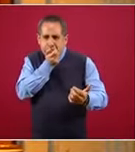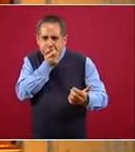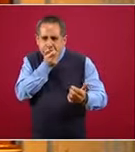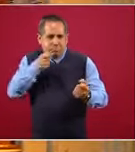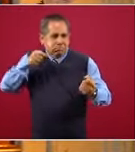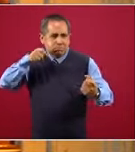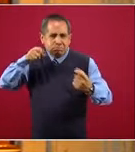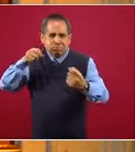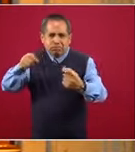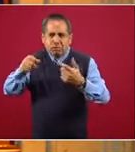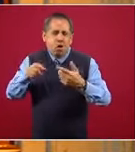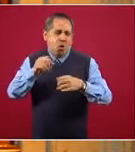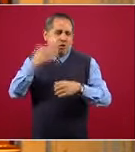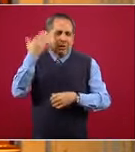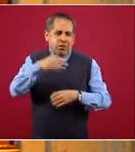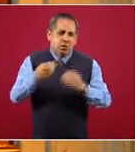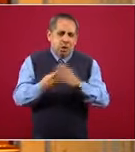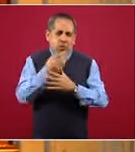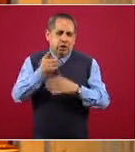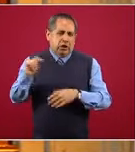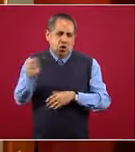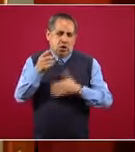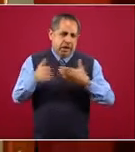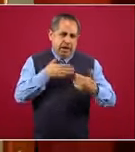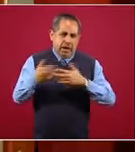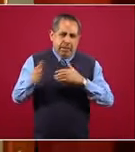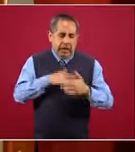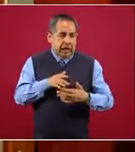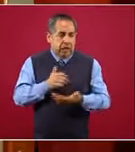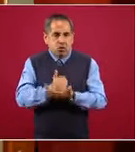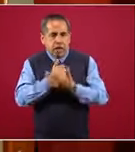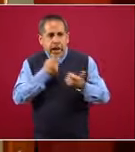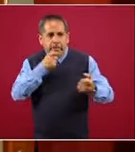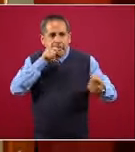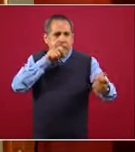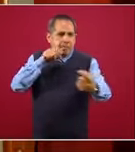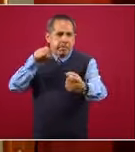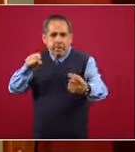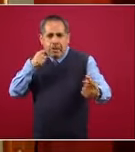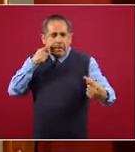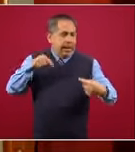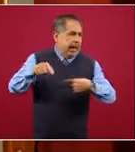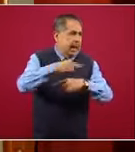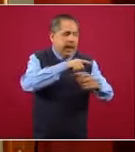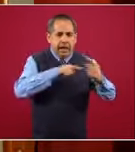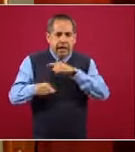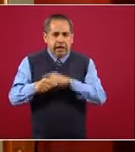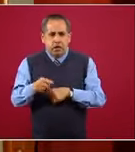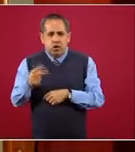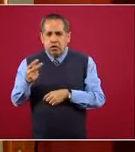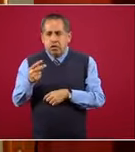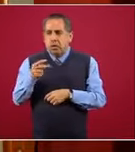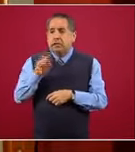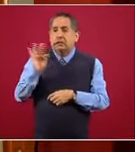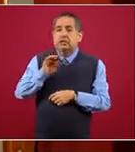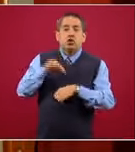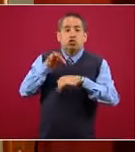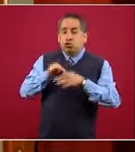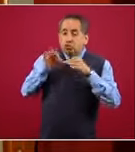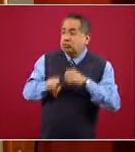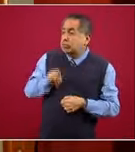o ahora ya con los nuevos aparatos tecnológicos que tenemos que nos permiten interactuar a distancia a pesar de las